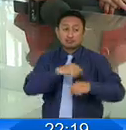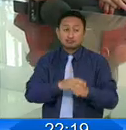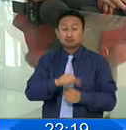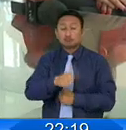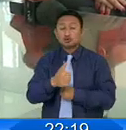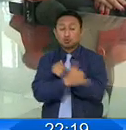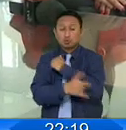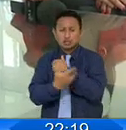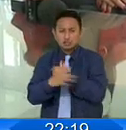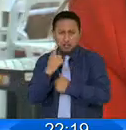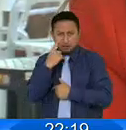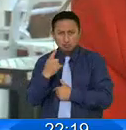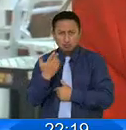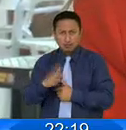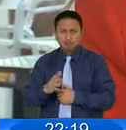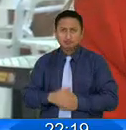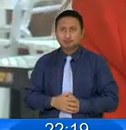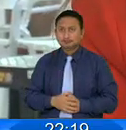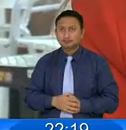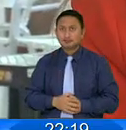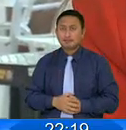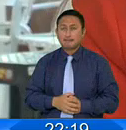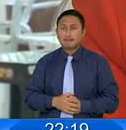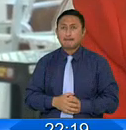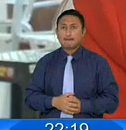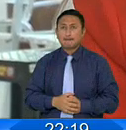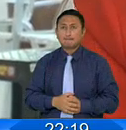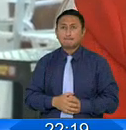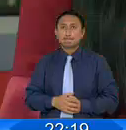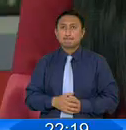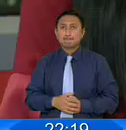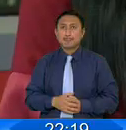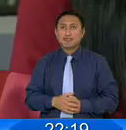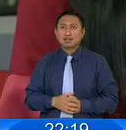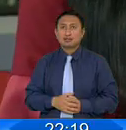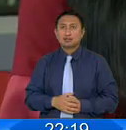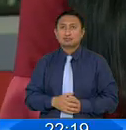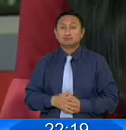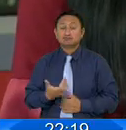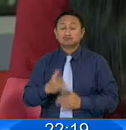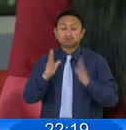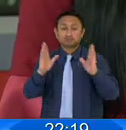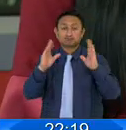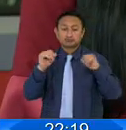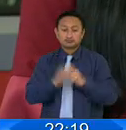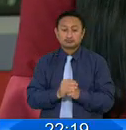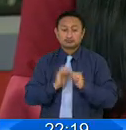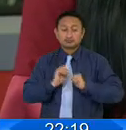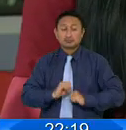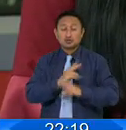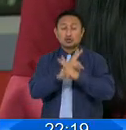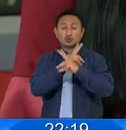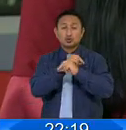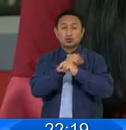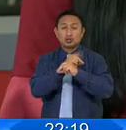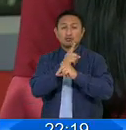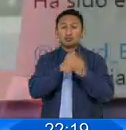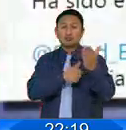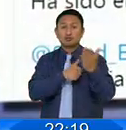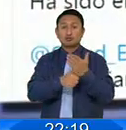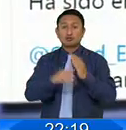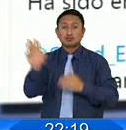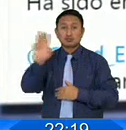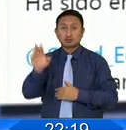varios países, informó Priscila Cadena. Atención, mediante su cuenta de Twitter, el ministro de